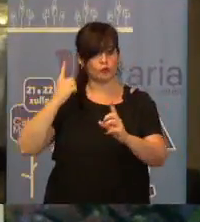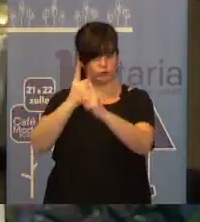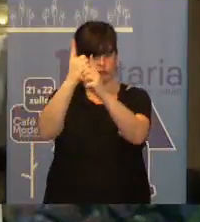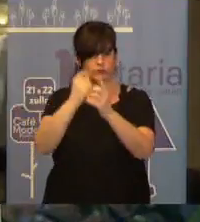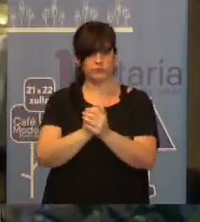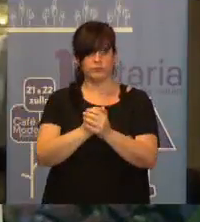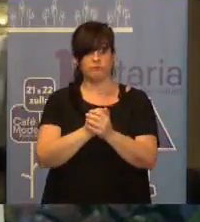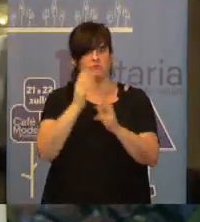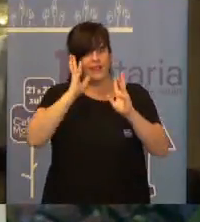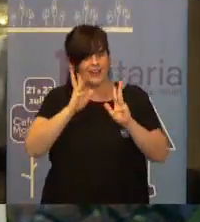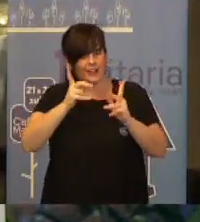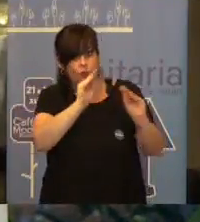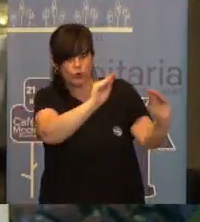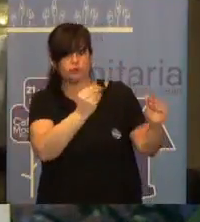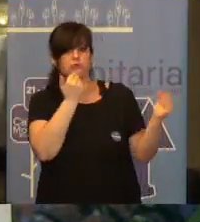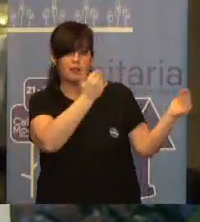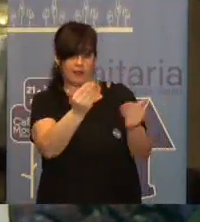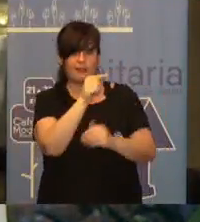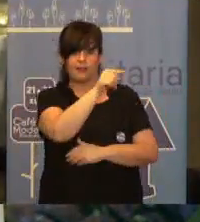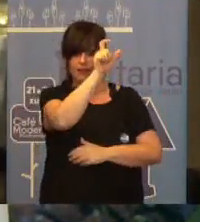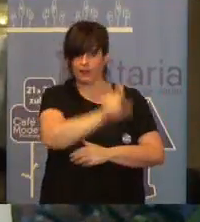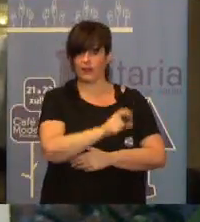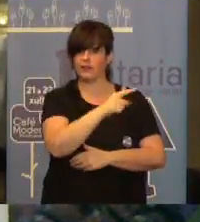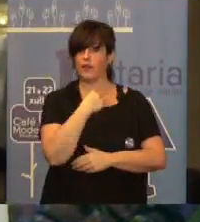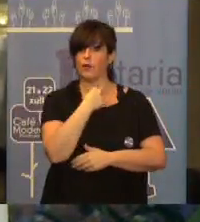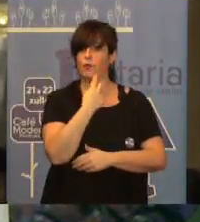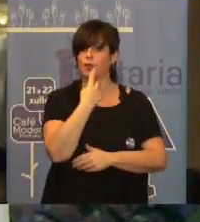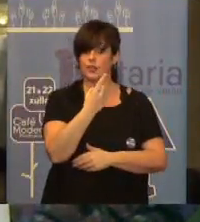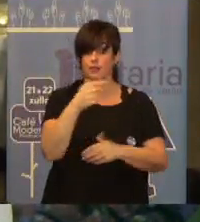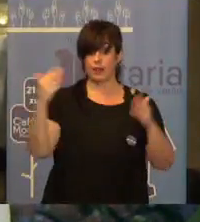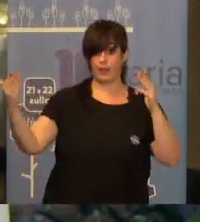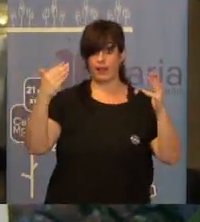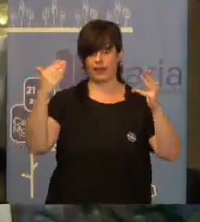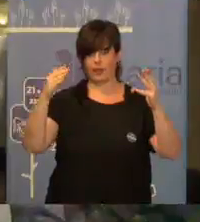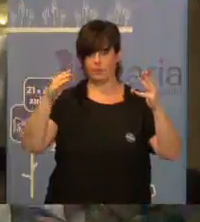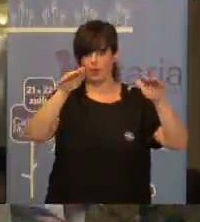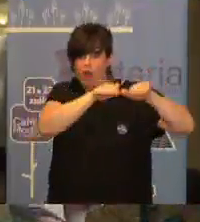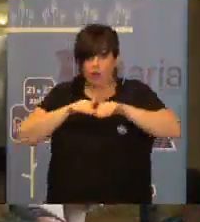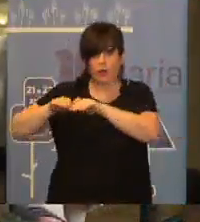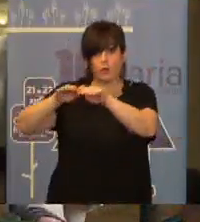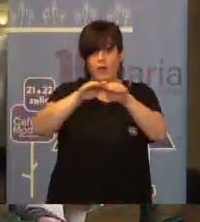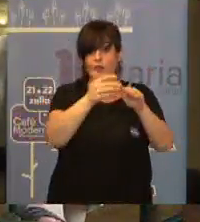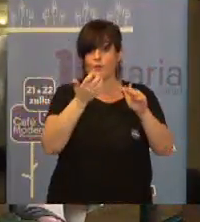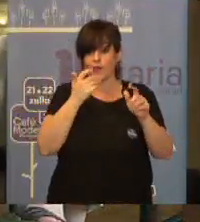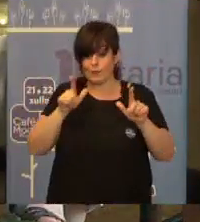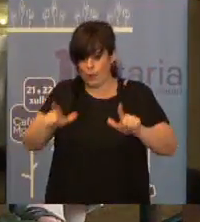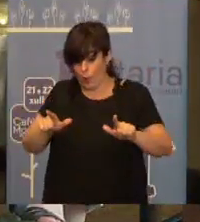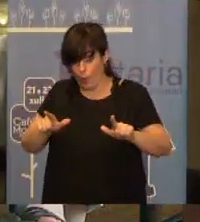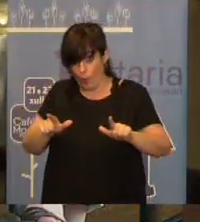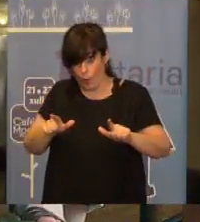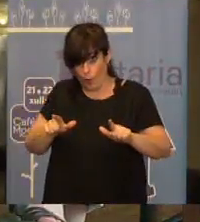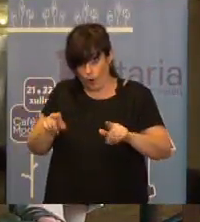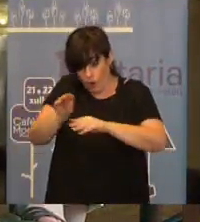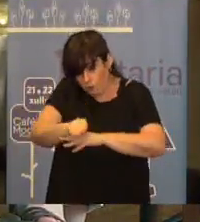agradecer. Como ela mesma dixo, en tempos da globalización, unha boa xestión do minifundio pode ser